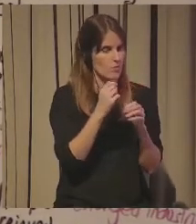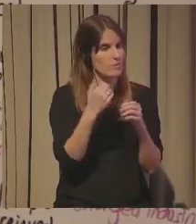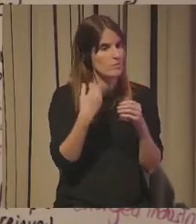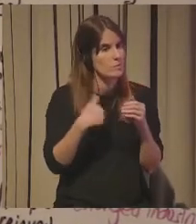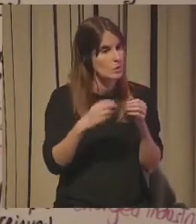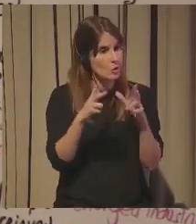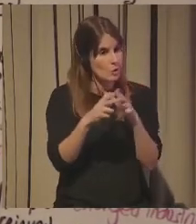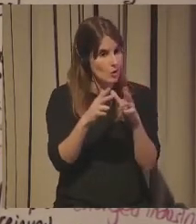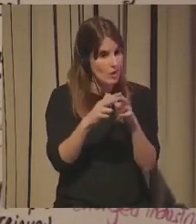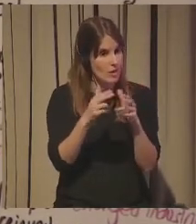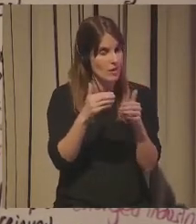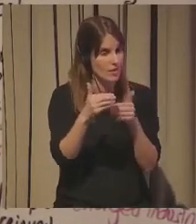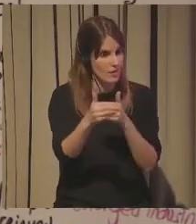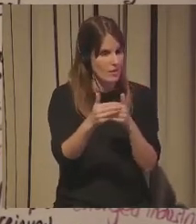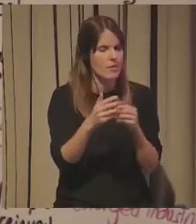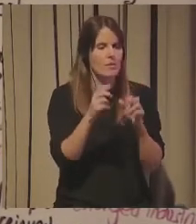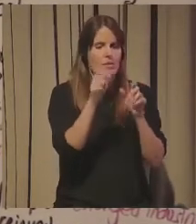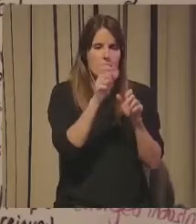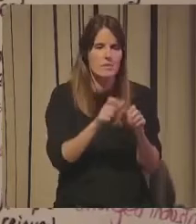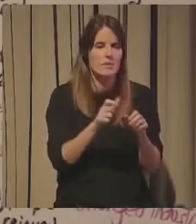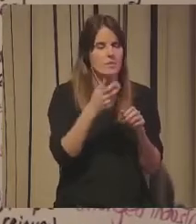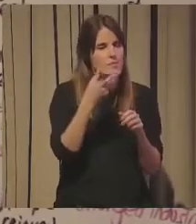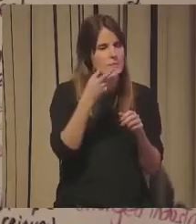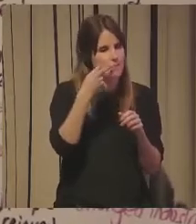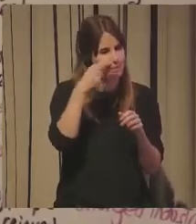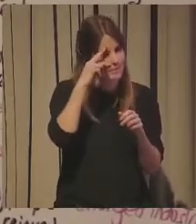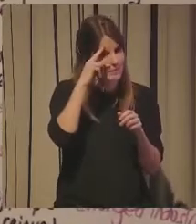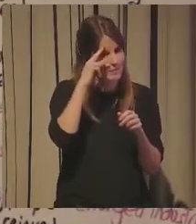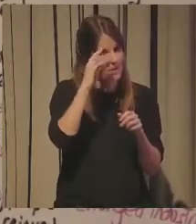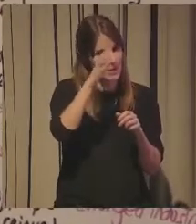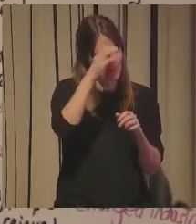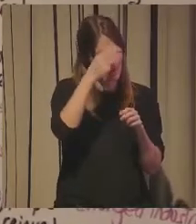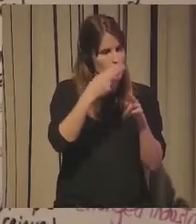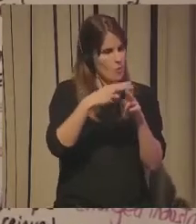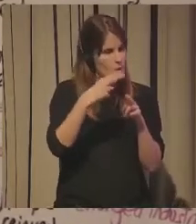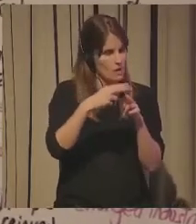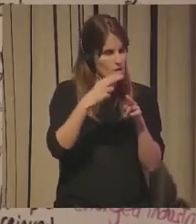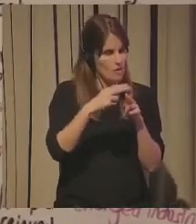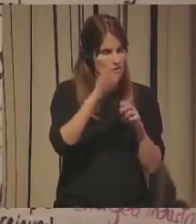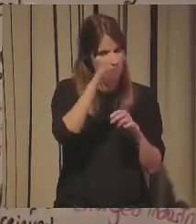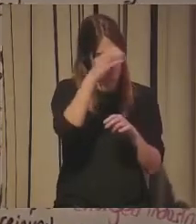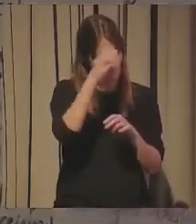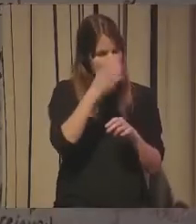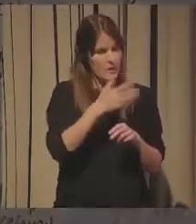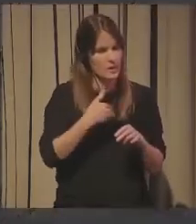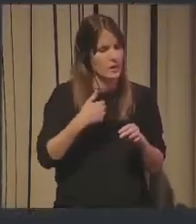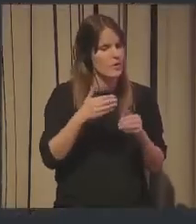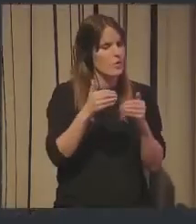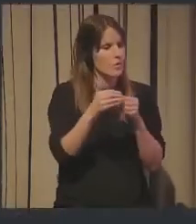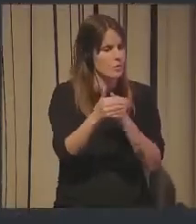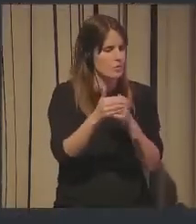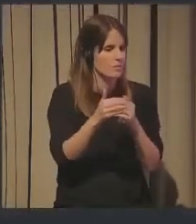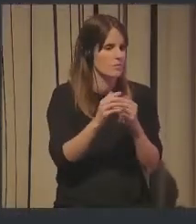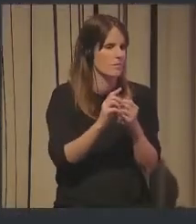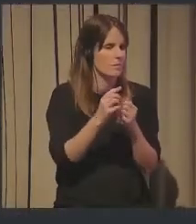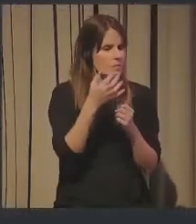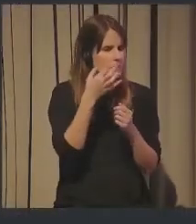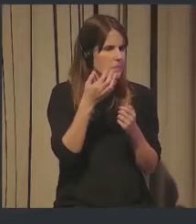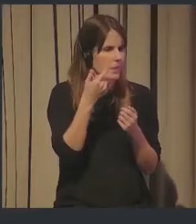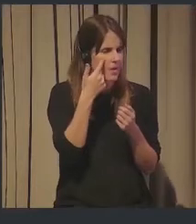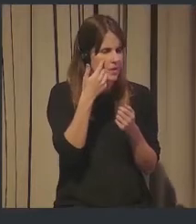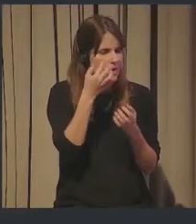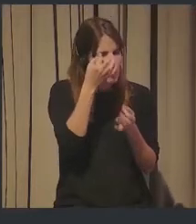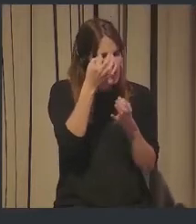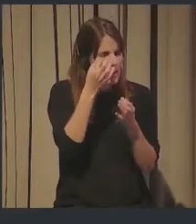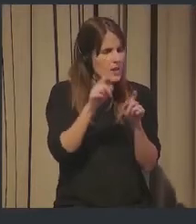día, como politólogo que fui, quieren ser físicos, quieren tener la